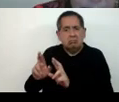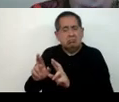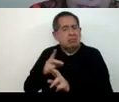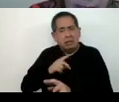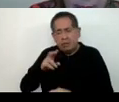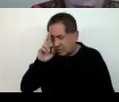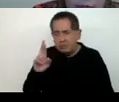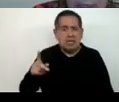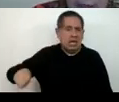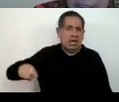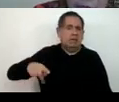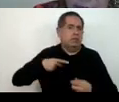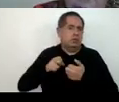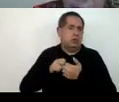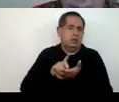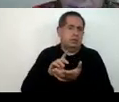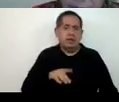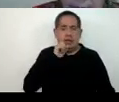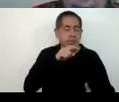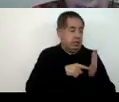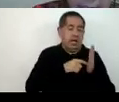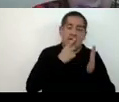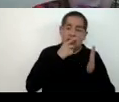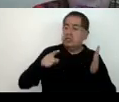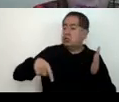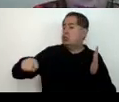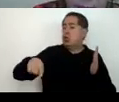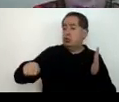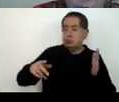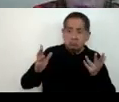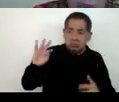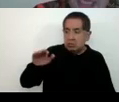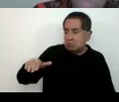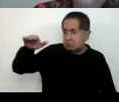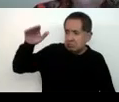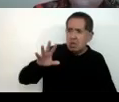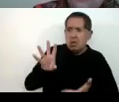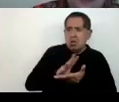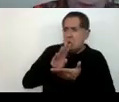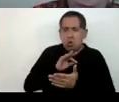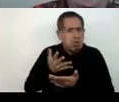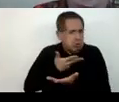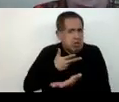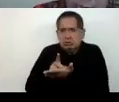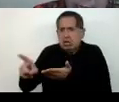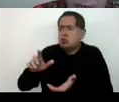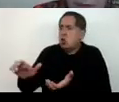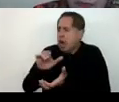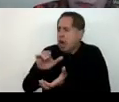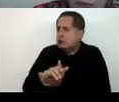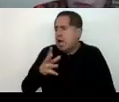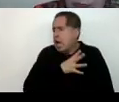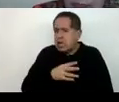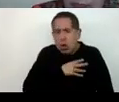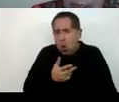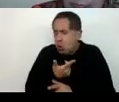Asimismo, también reconoce el derecho de todas las personas que estén en edad de contraer matrimonio a casarse y formar una familia, sobre